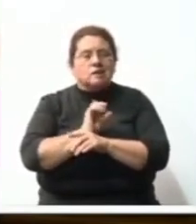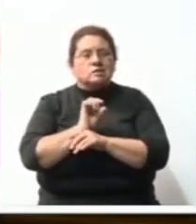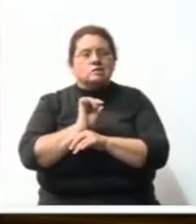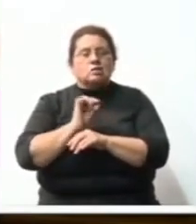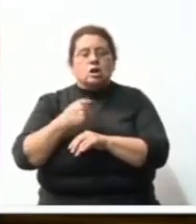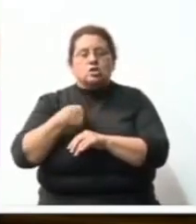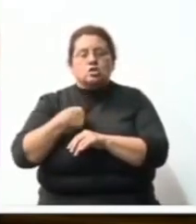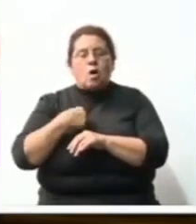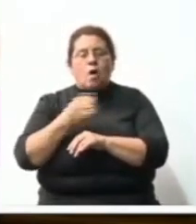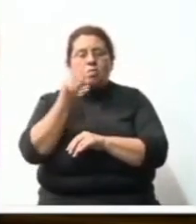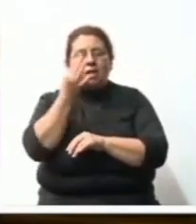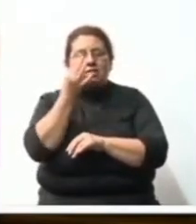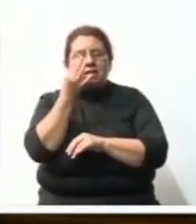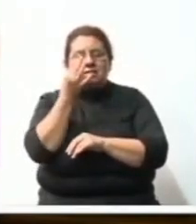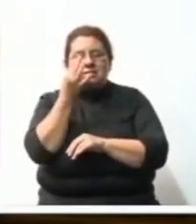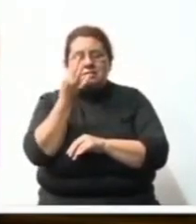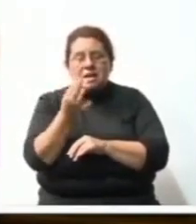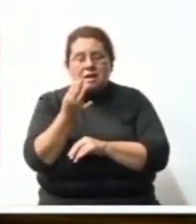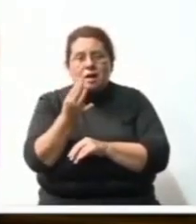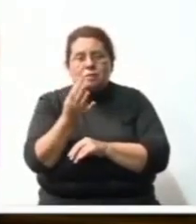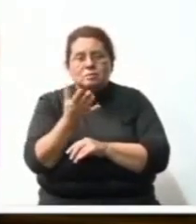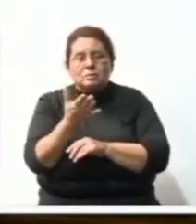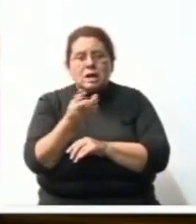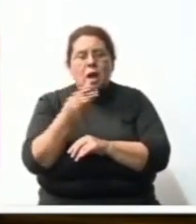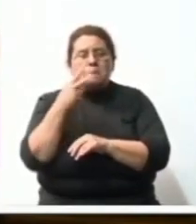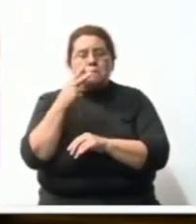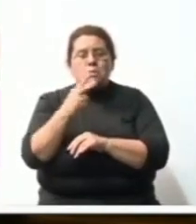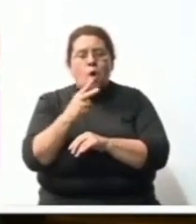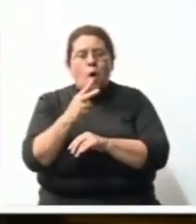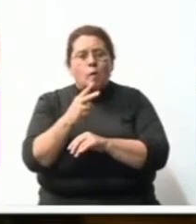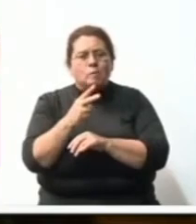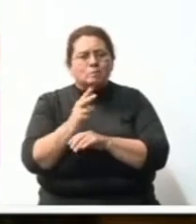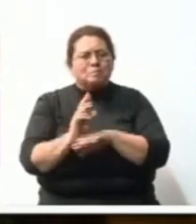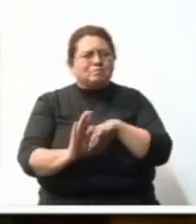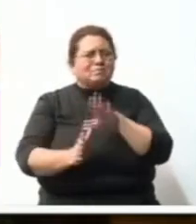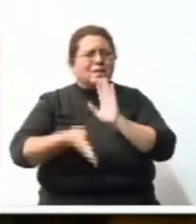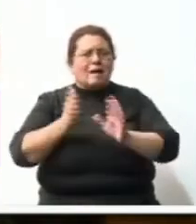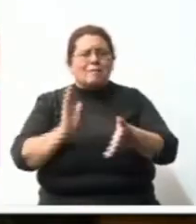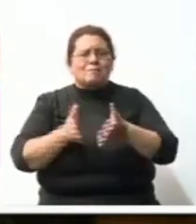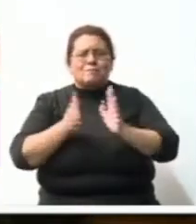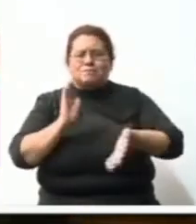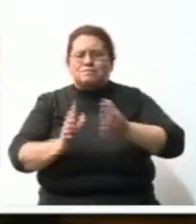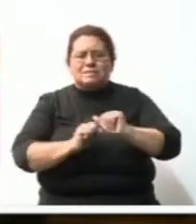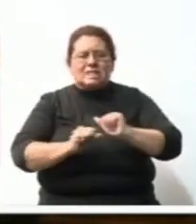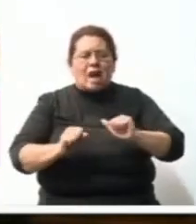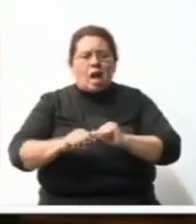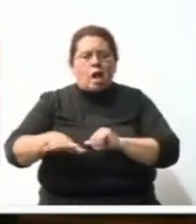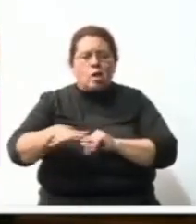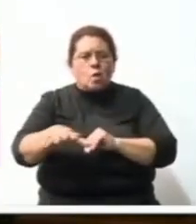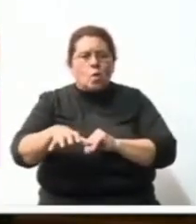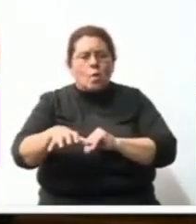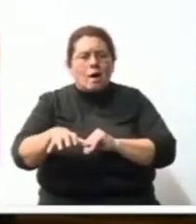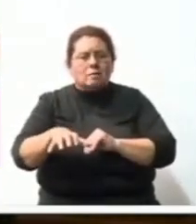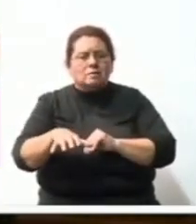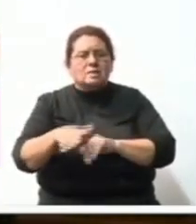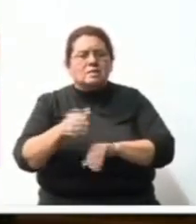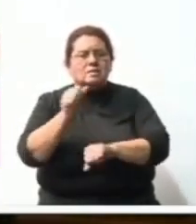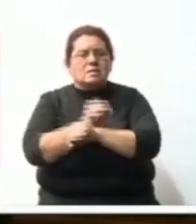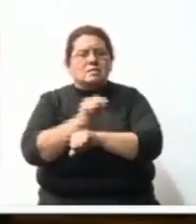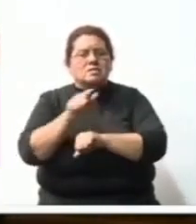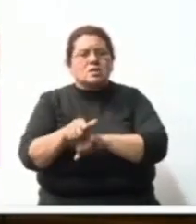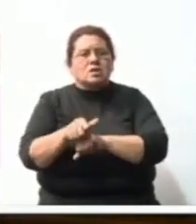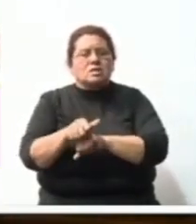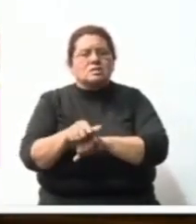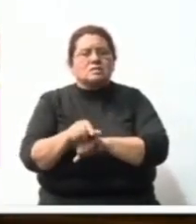que dice que lo vio brutalmente torturado en el centro clandestino de tensión al infierno